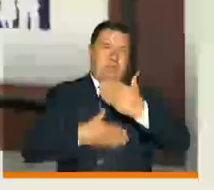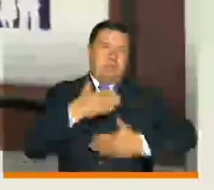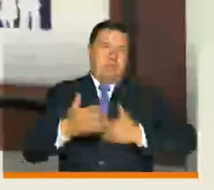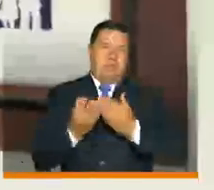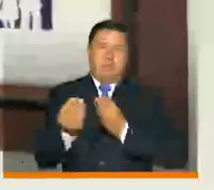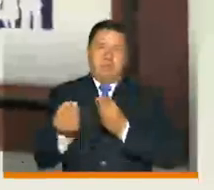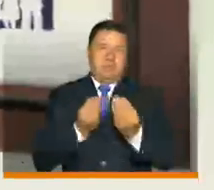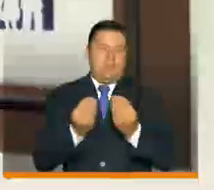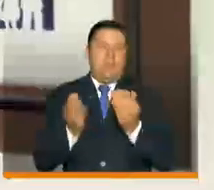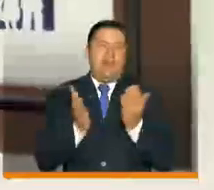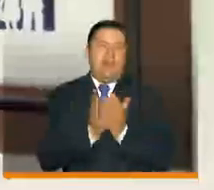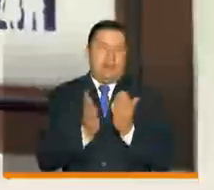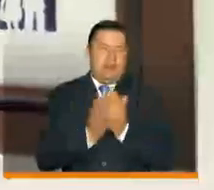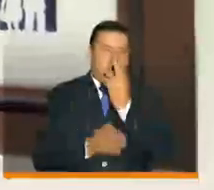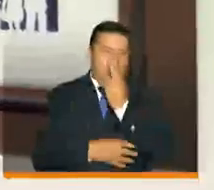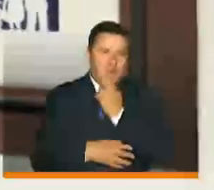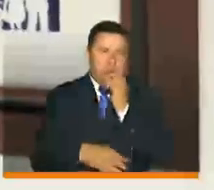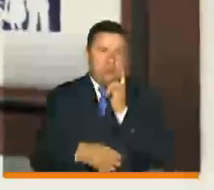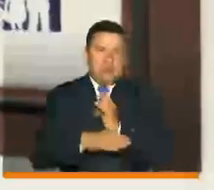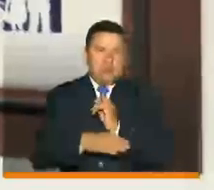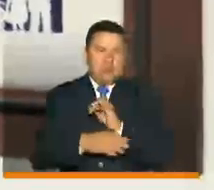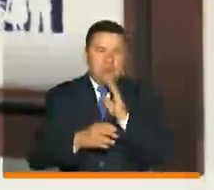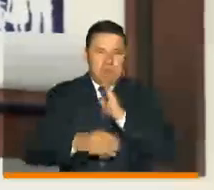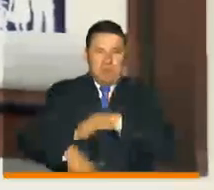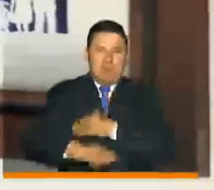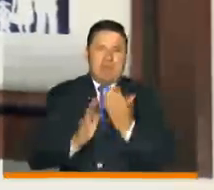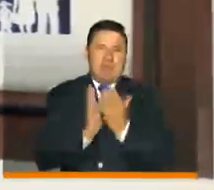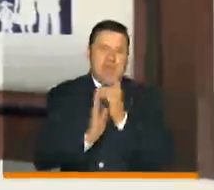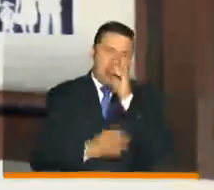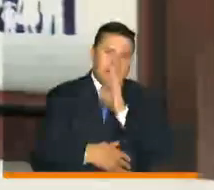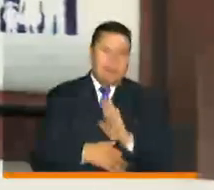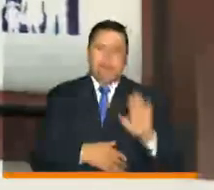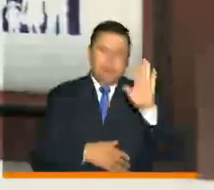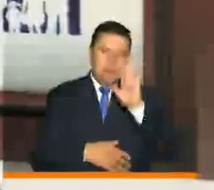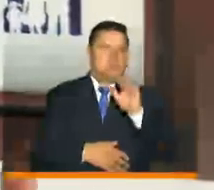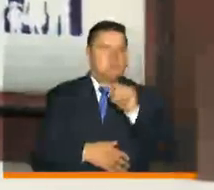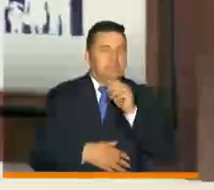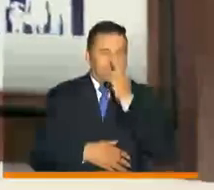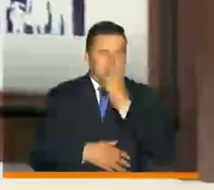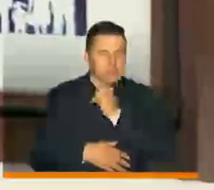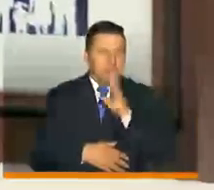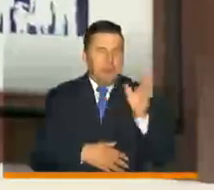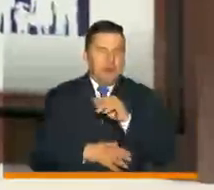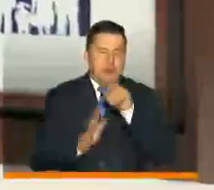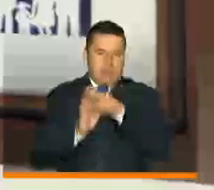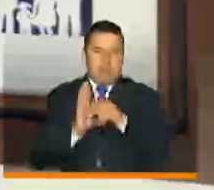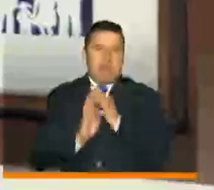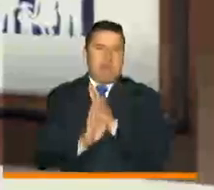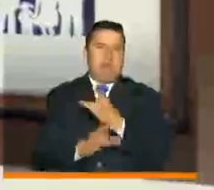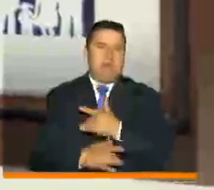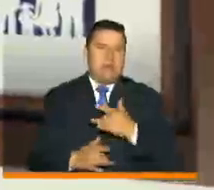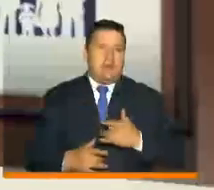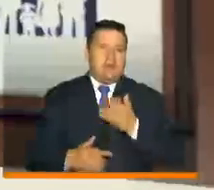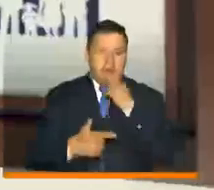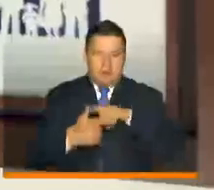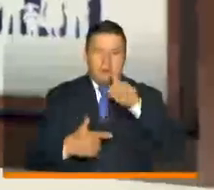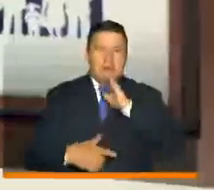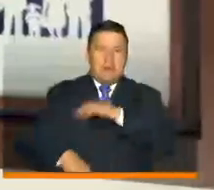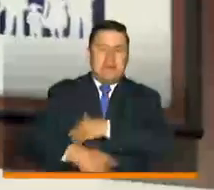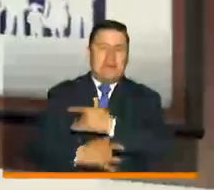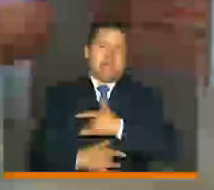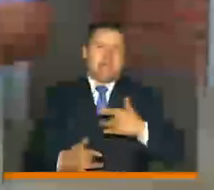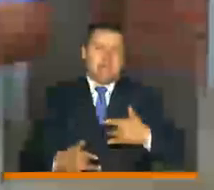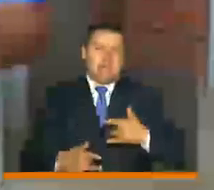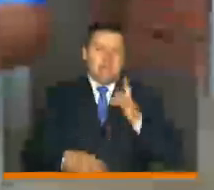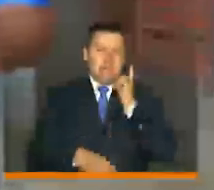de alternancia educativa cumpliendo las instrucciones del Ministerio de Educación Nacional, a su vez cumpliendo todos los protocolos de bioseguridad indicados por el Ministerio de Salud